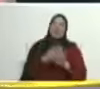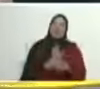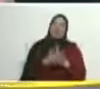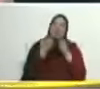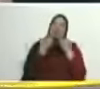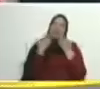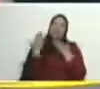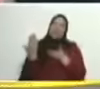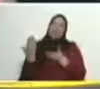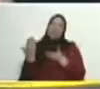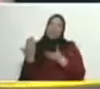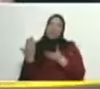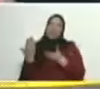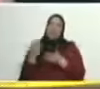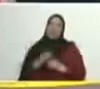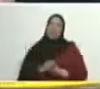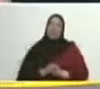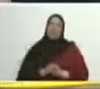González.